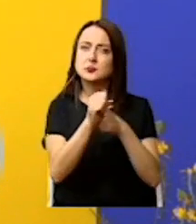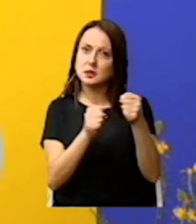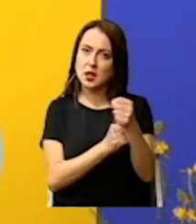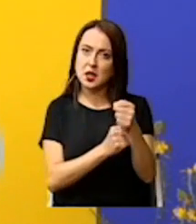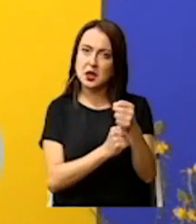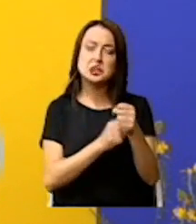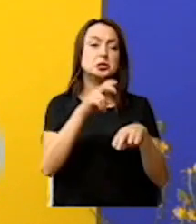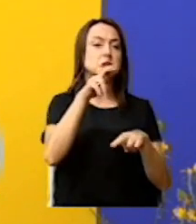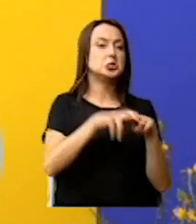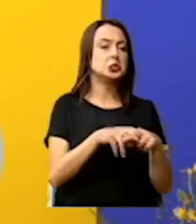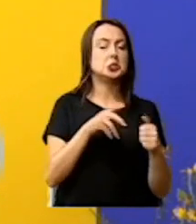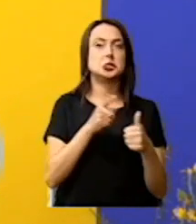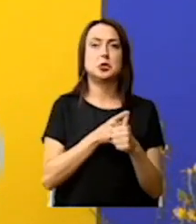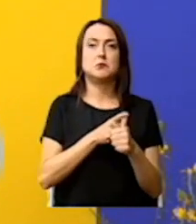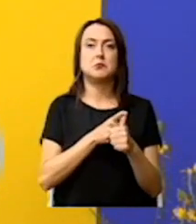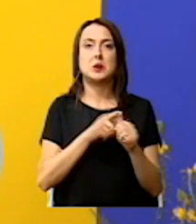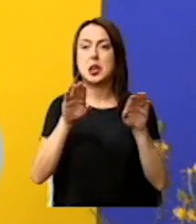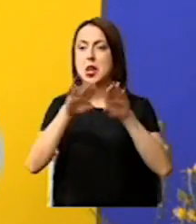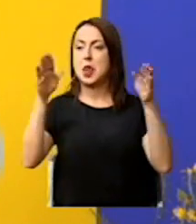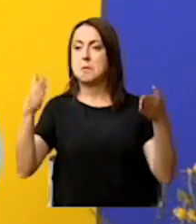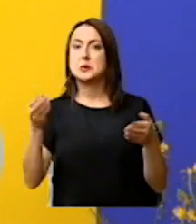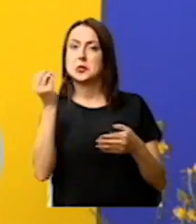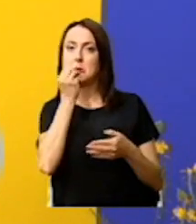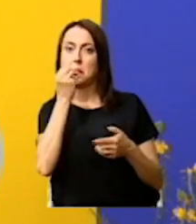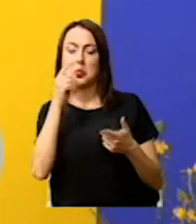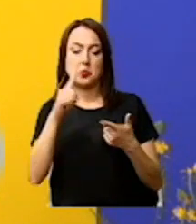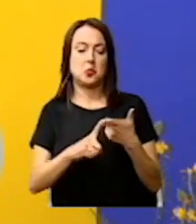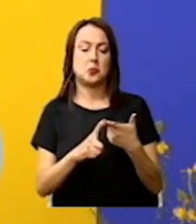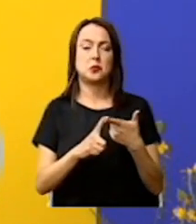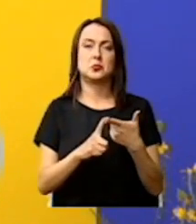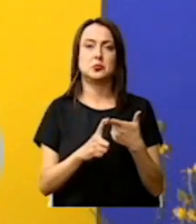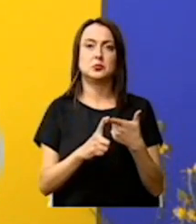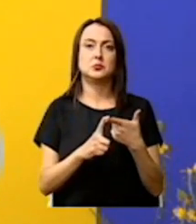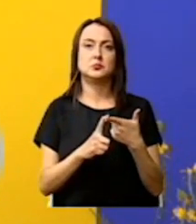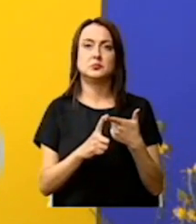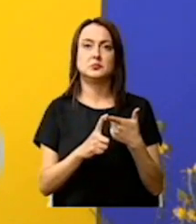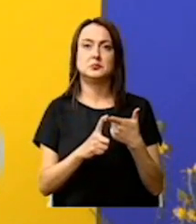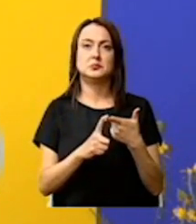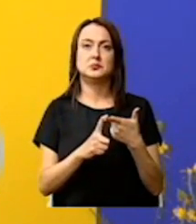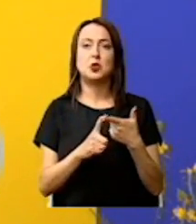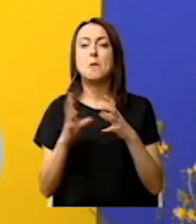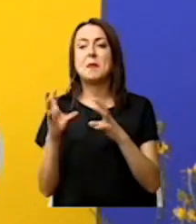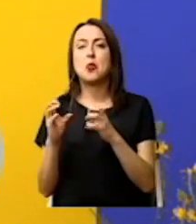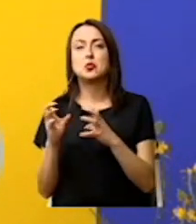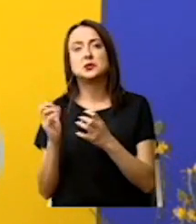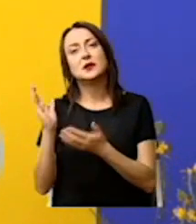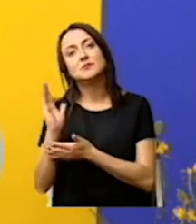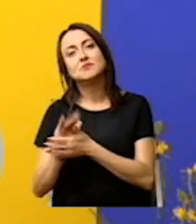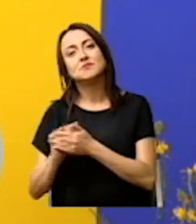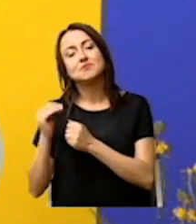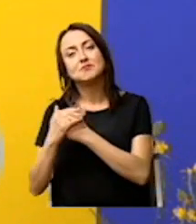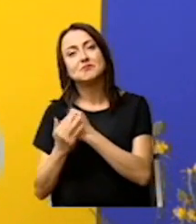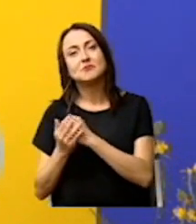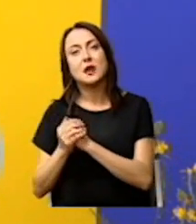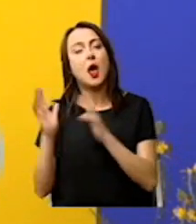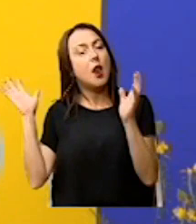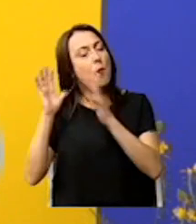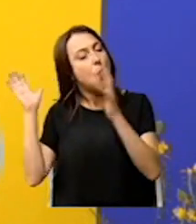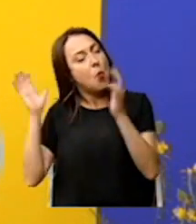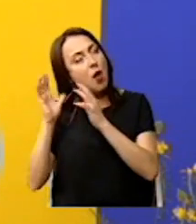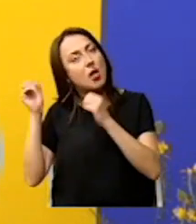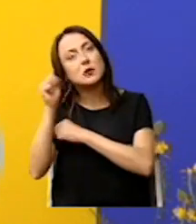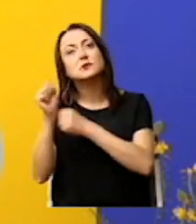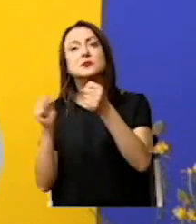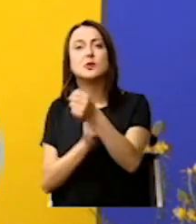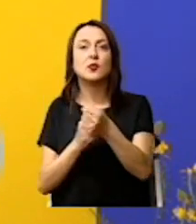Una silla, la mesa del comedor, un peluche, las almohadas del